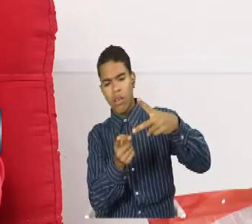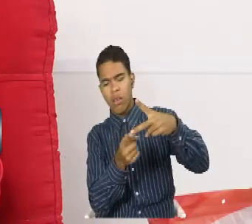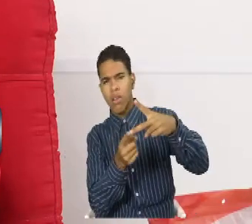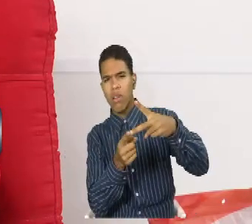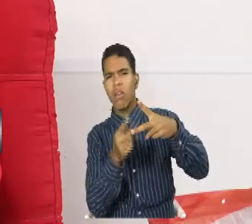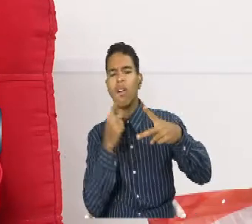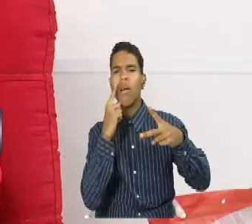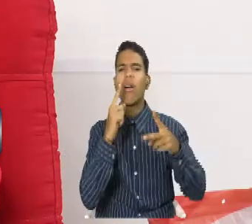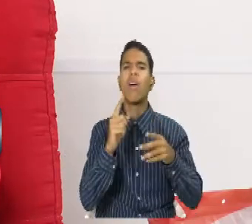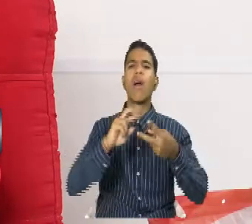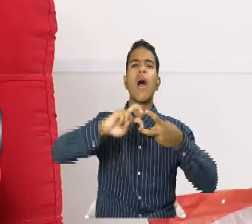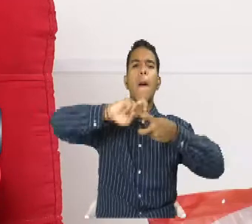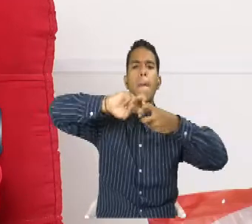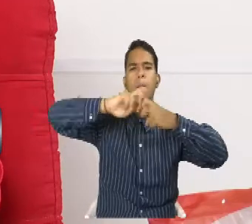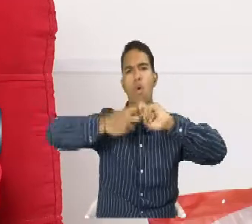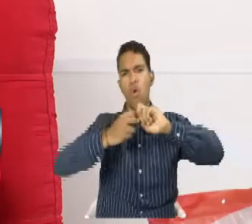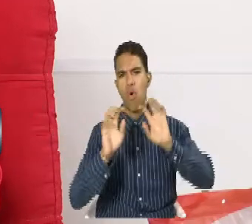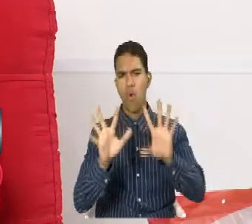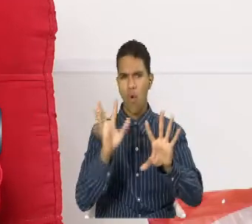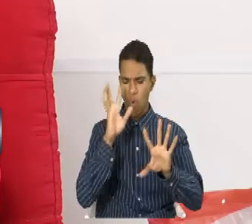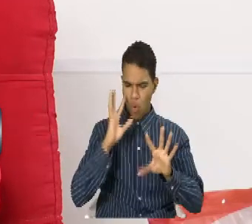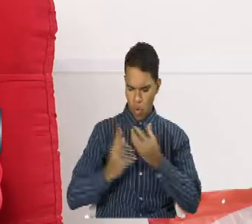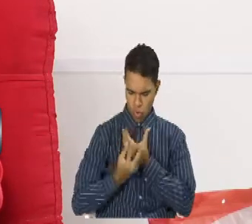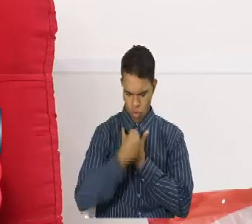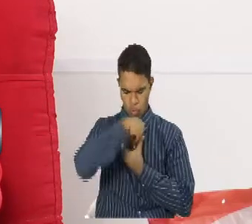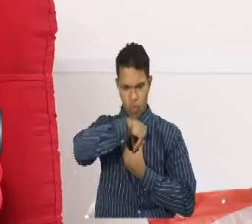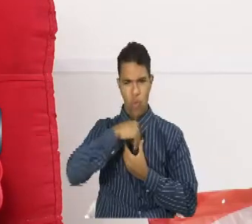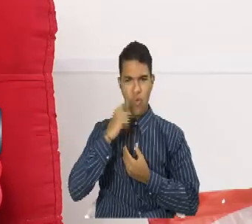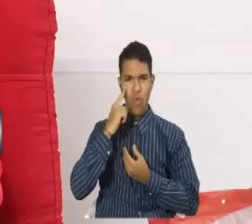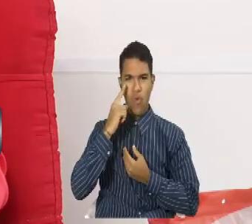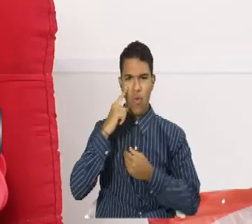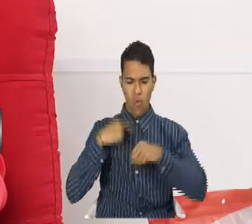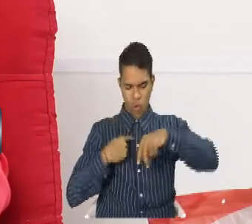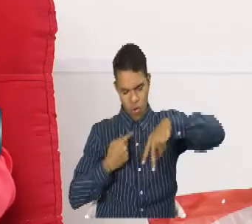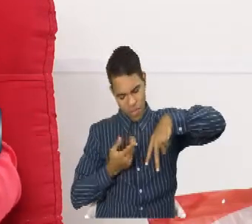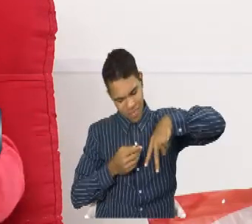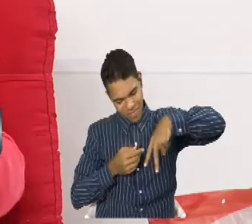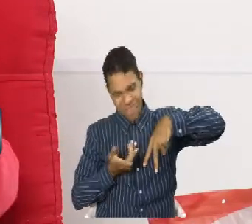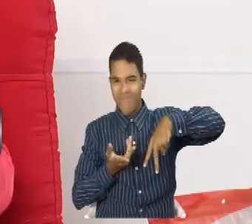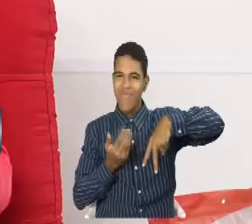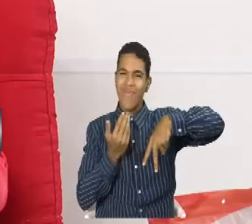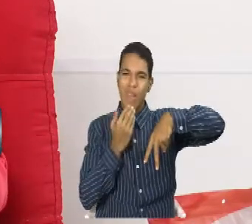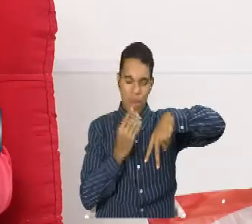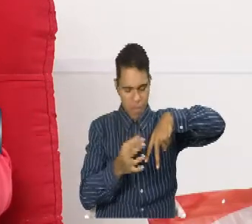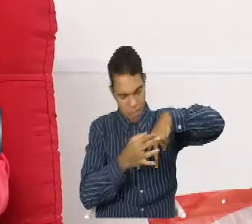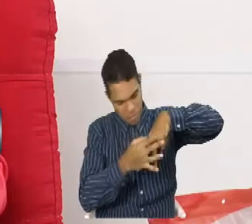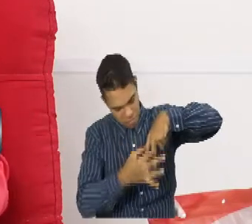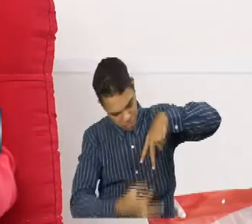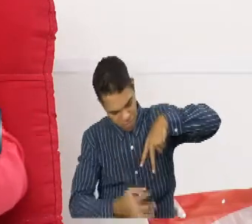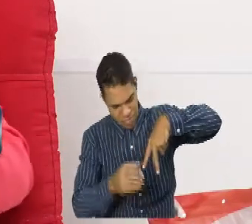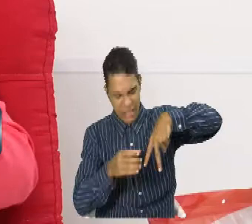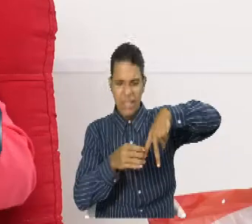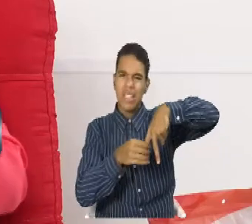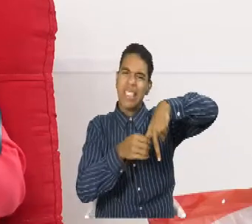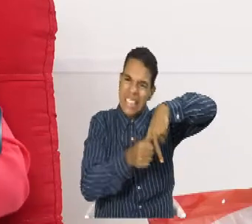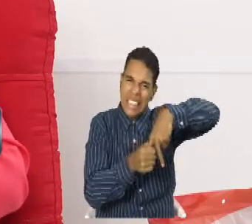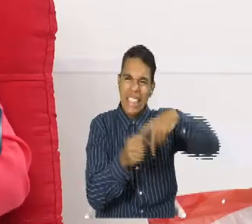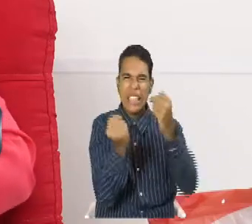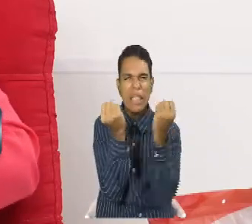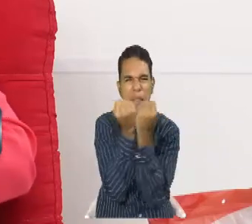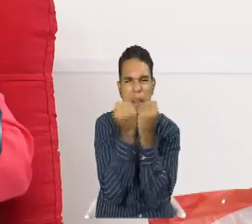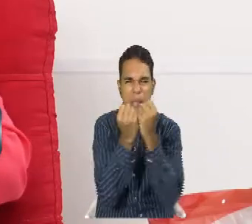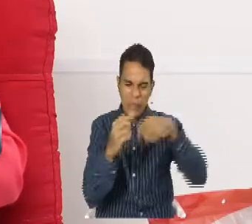también estamos creando problemas de circulación en nuestras piernas, estamos creando también una compresión exagerada en nuestros